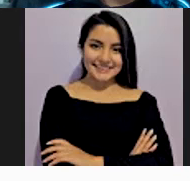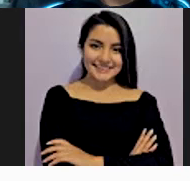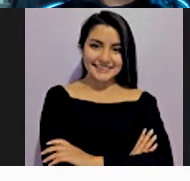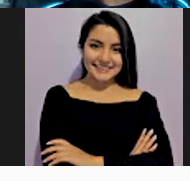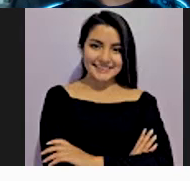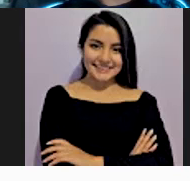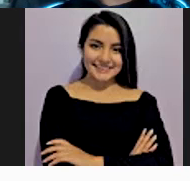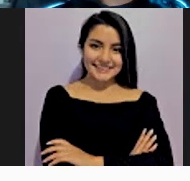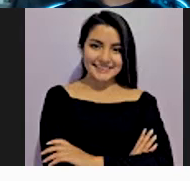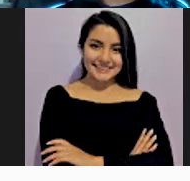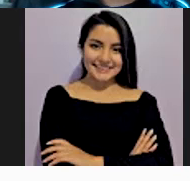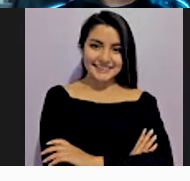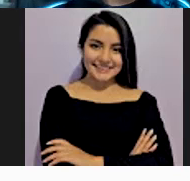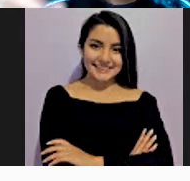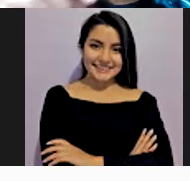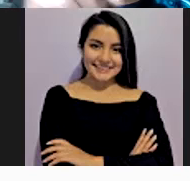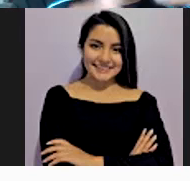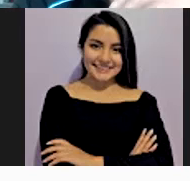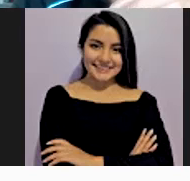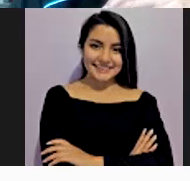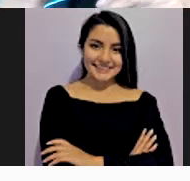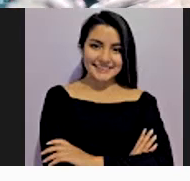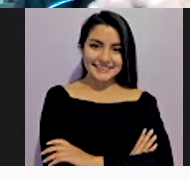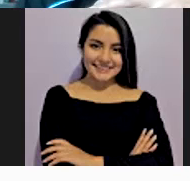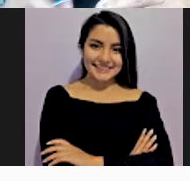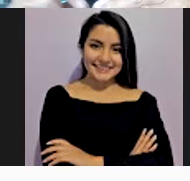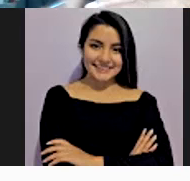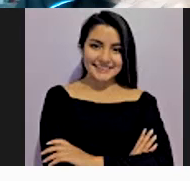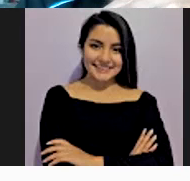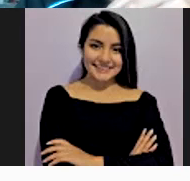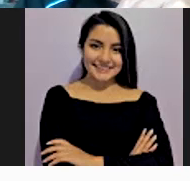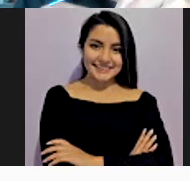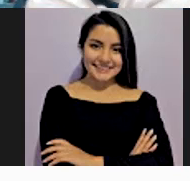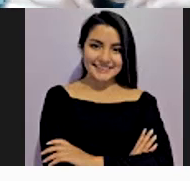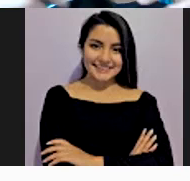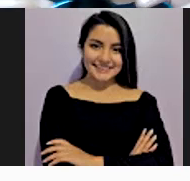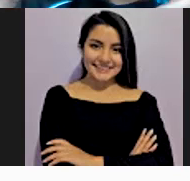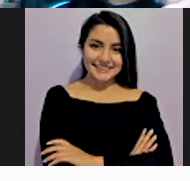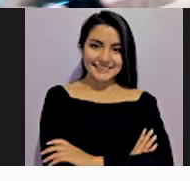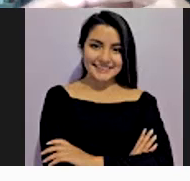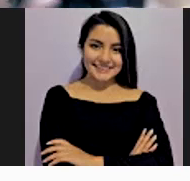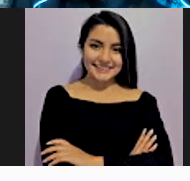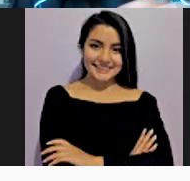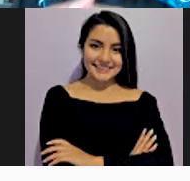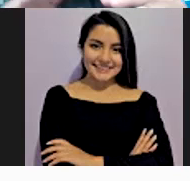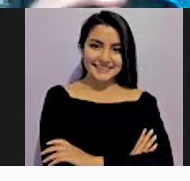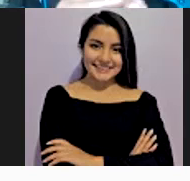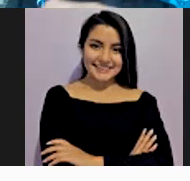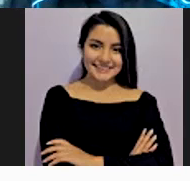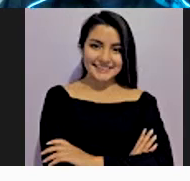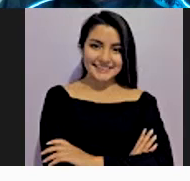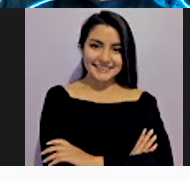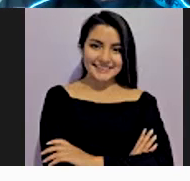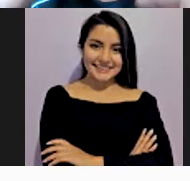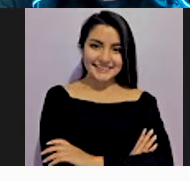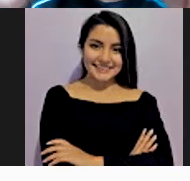rigen. Y no solamente lo rigen para Meyer, para Van Nool, para Yalin, para Flores, lo que sea, no, sino es para